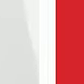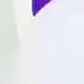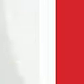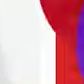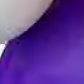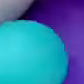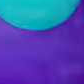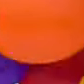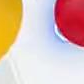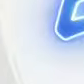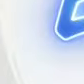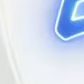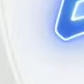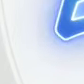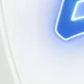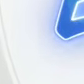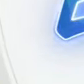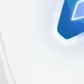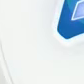bolivianos.